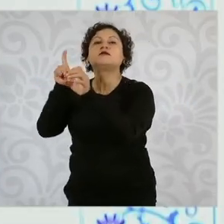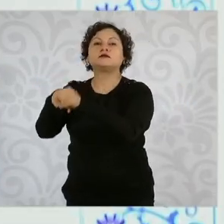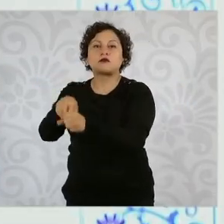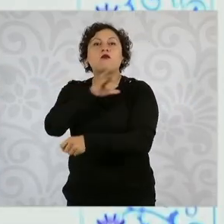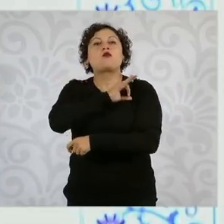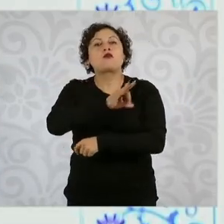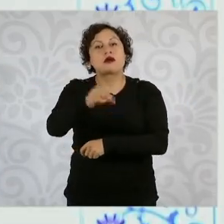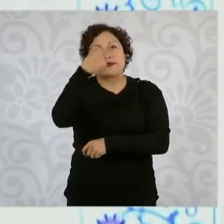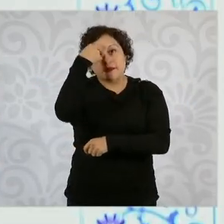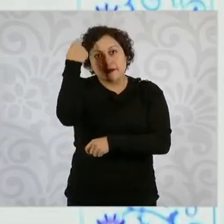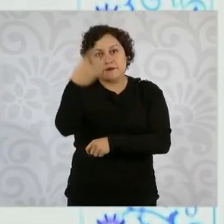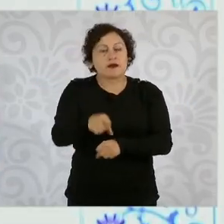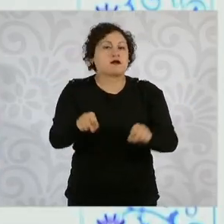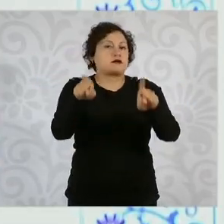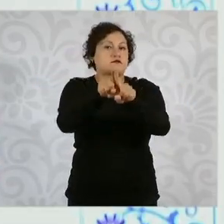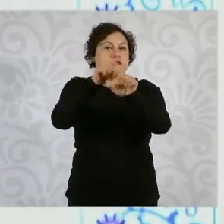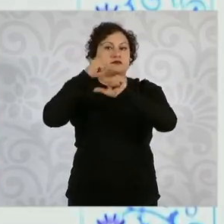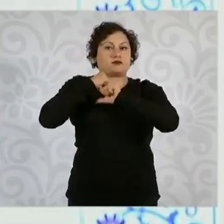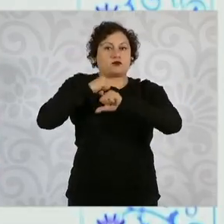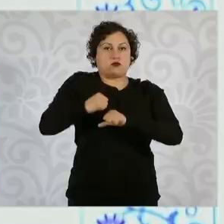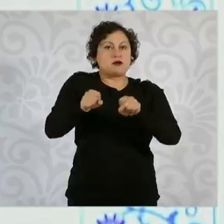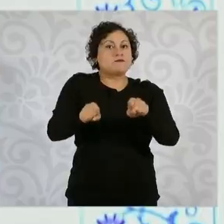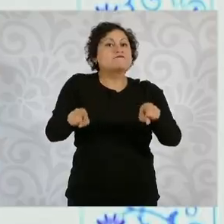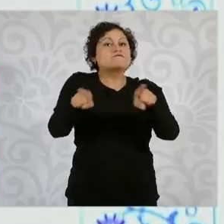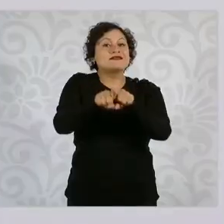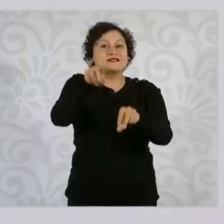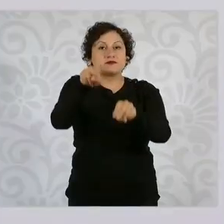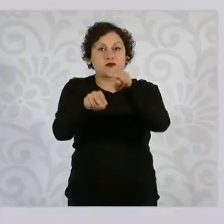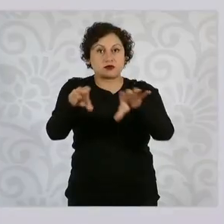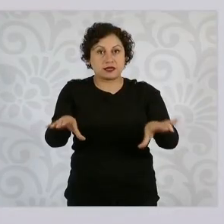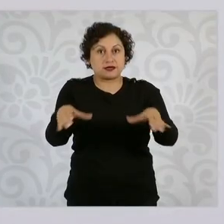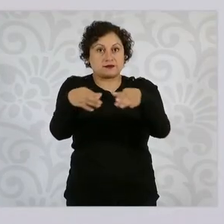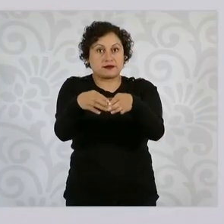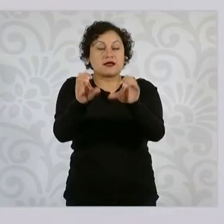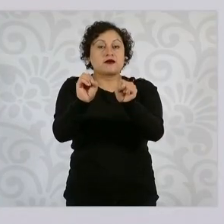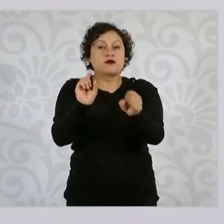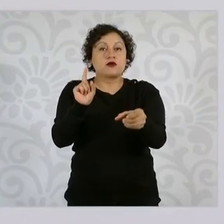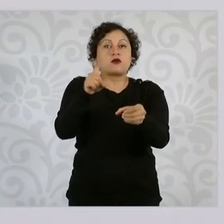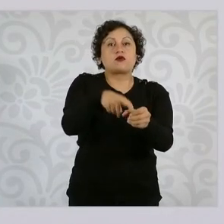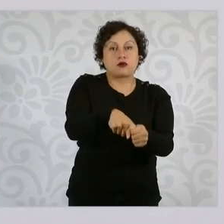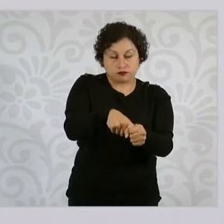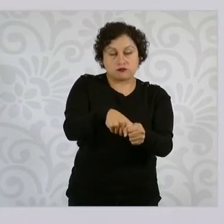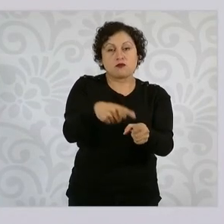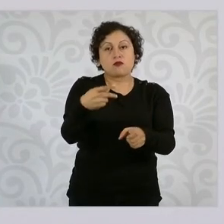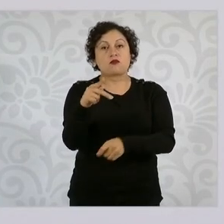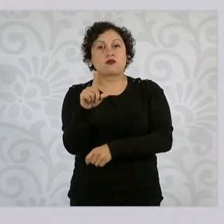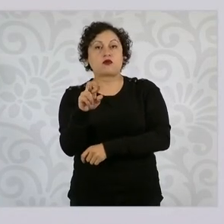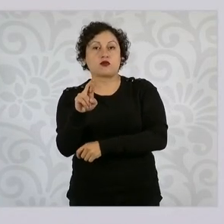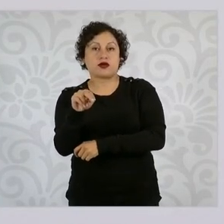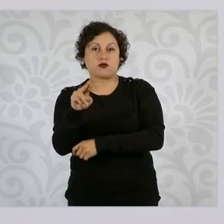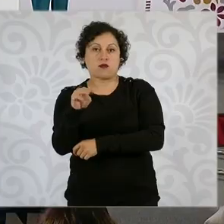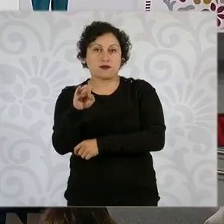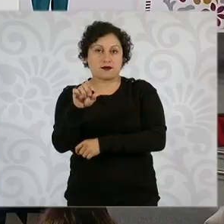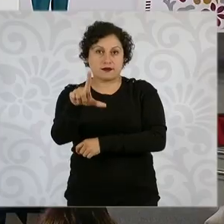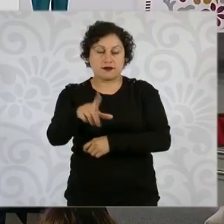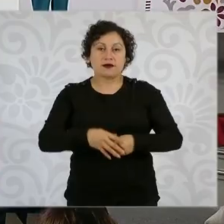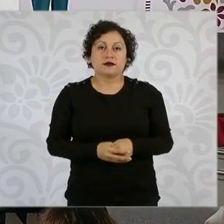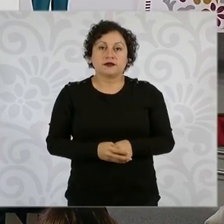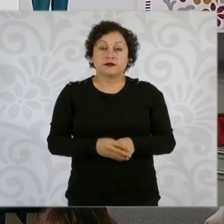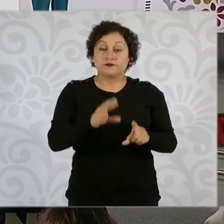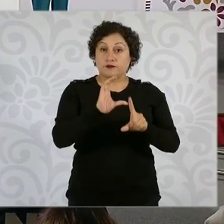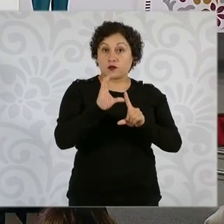el mismo cargo y circuito judicial o circunscripción plurinominal. Los